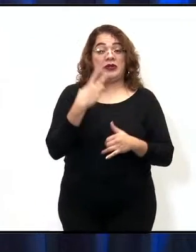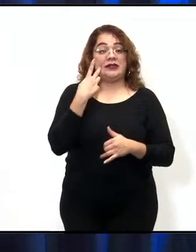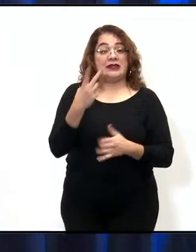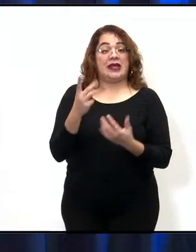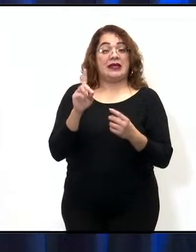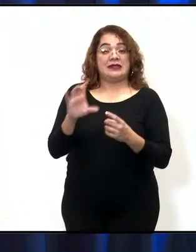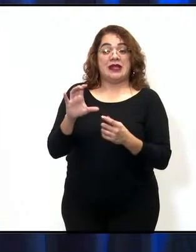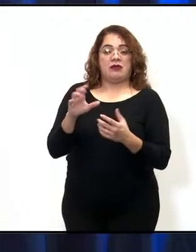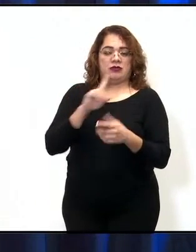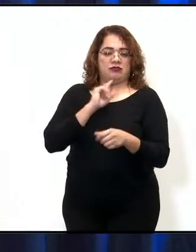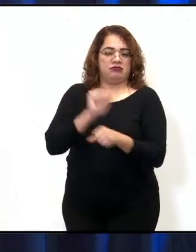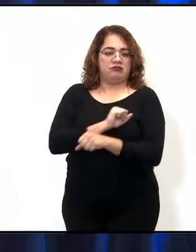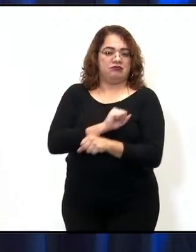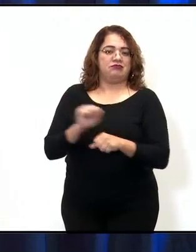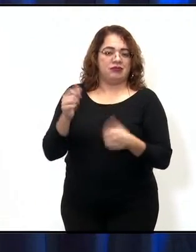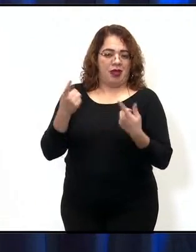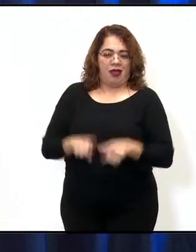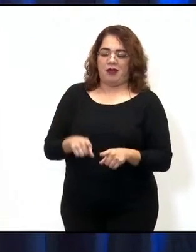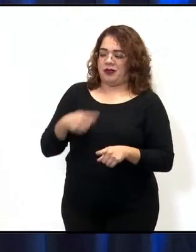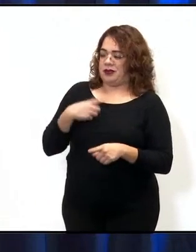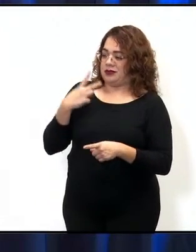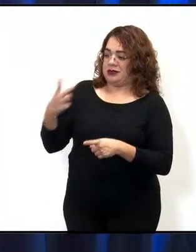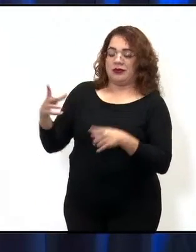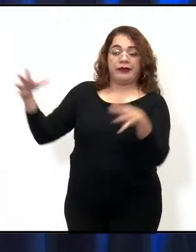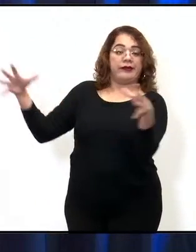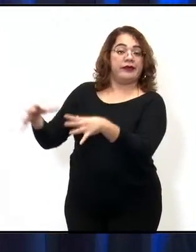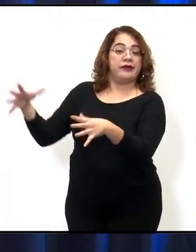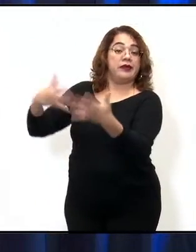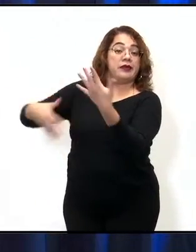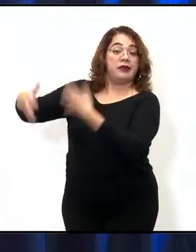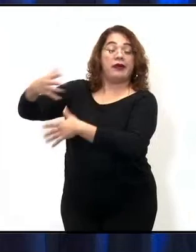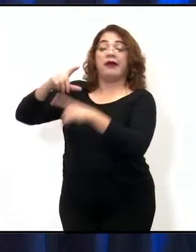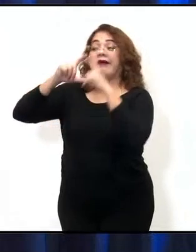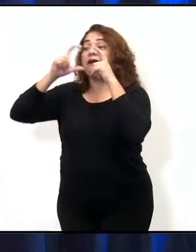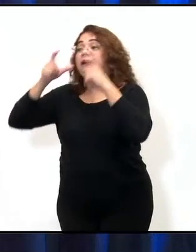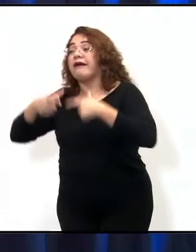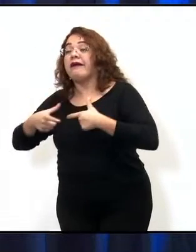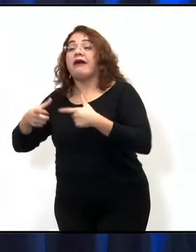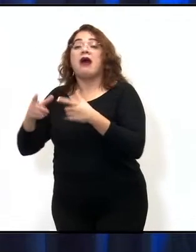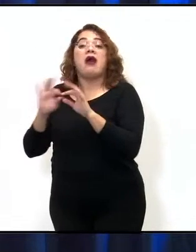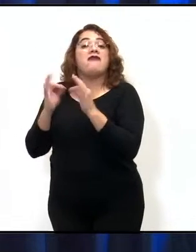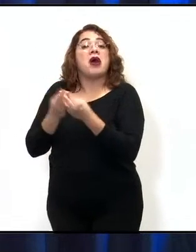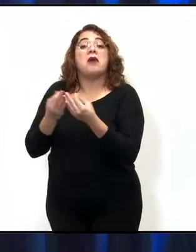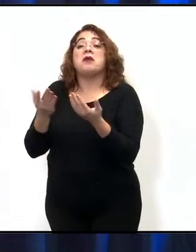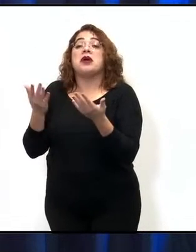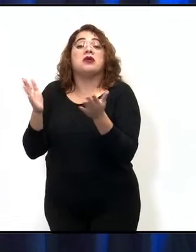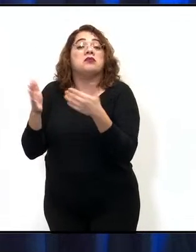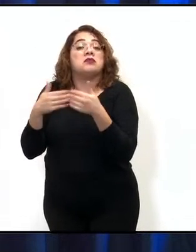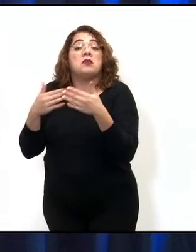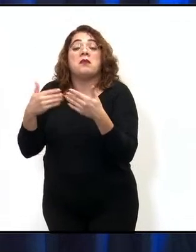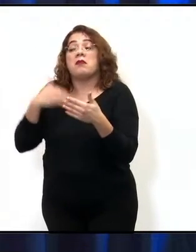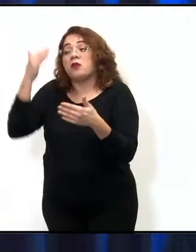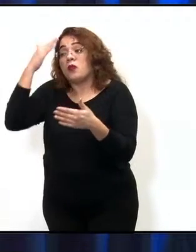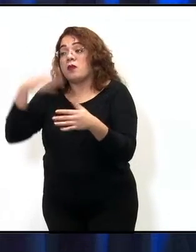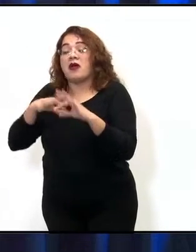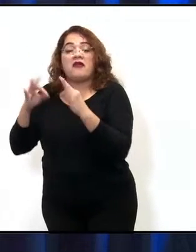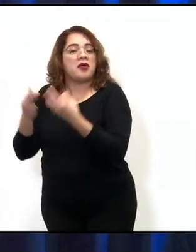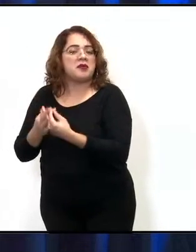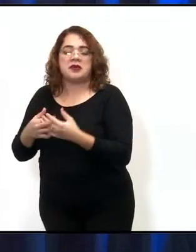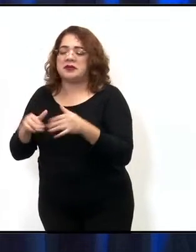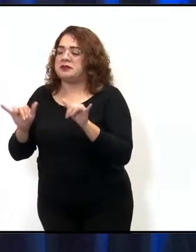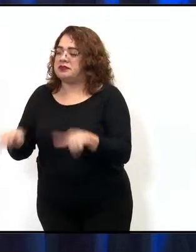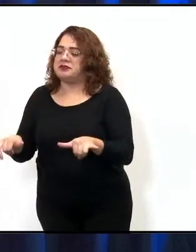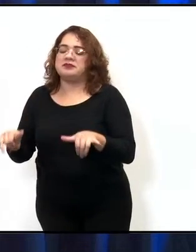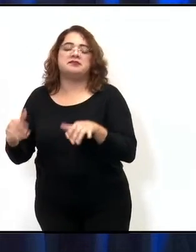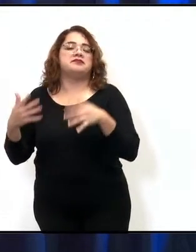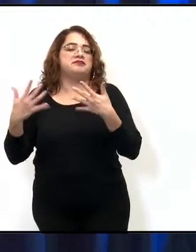los resultados de esas reuniones sin máscaras a finales de noviembre. La imagen 3 que se mostró son los